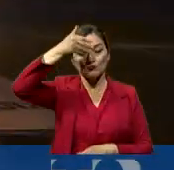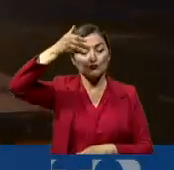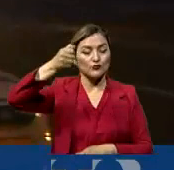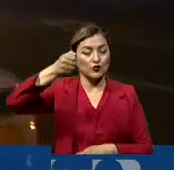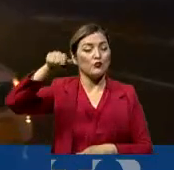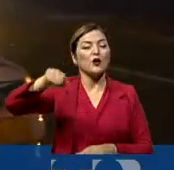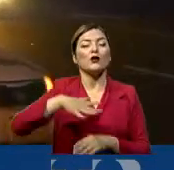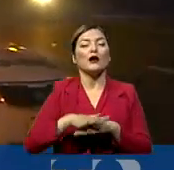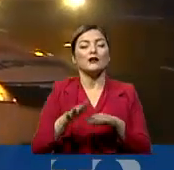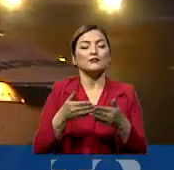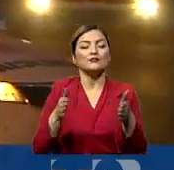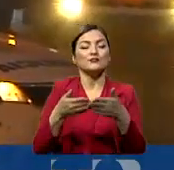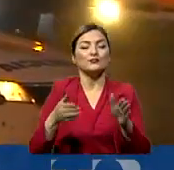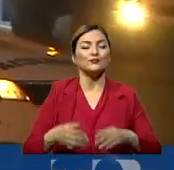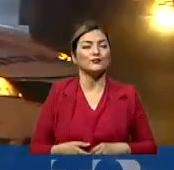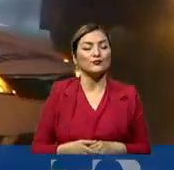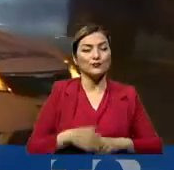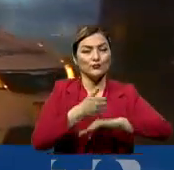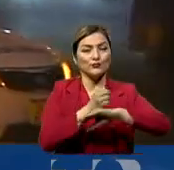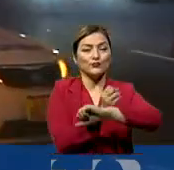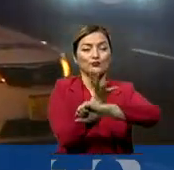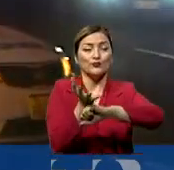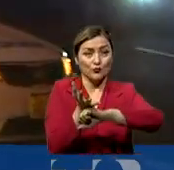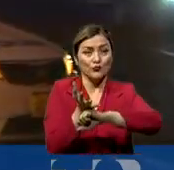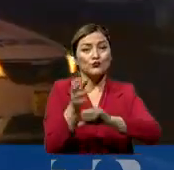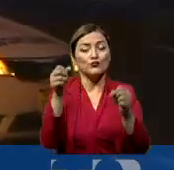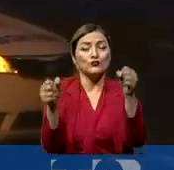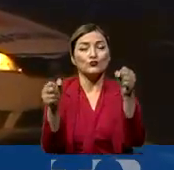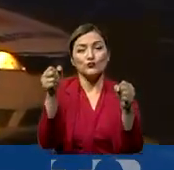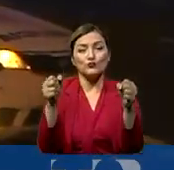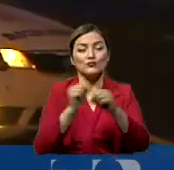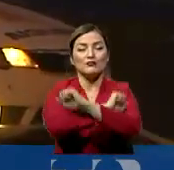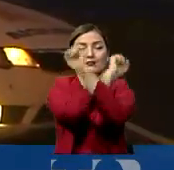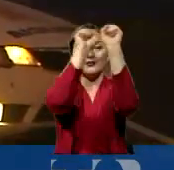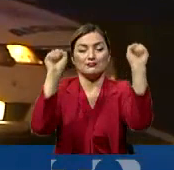Las recomendaciones de las autoridades es que los conductores viajen en horas de